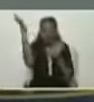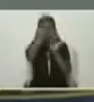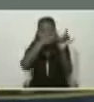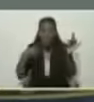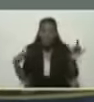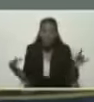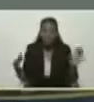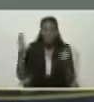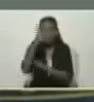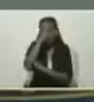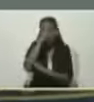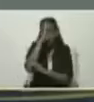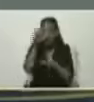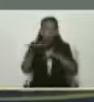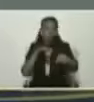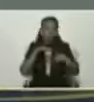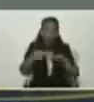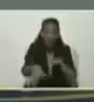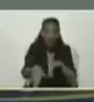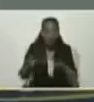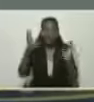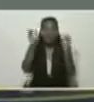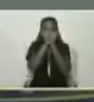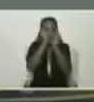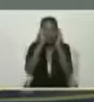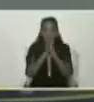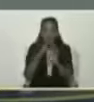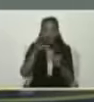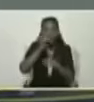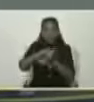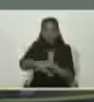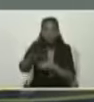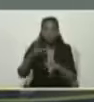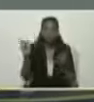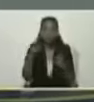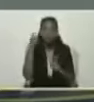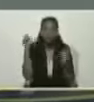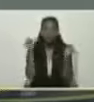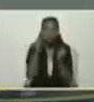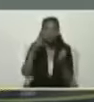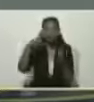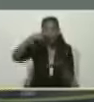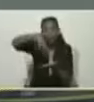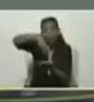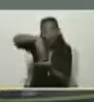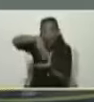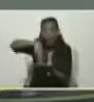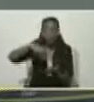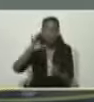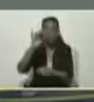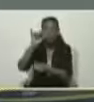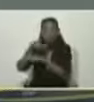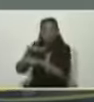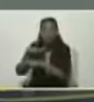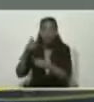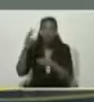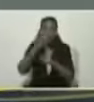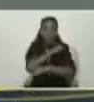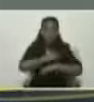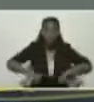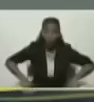Amazonas, Barinas, Cojedes, Delta Macuro, Guárico, Mérida, Monagas, Nueva Esparta, Sucre,